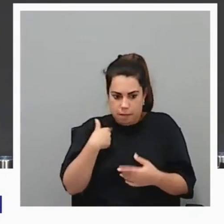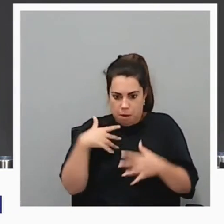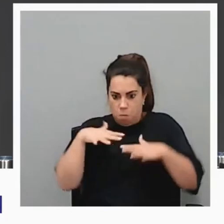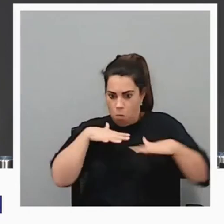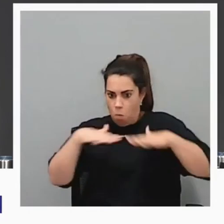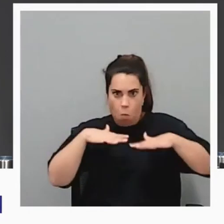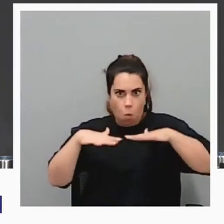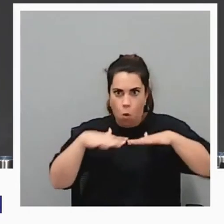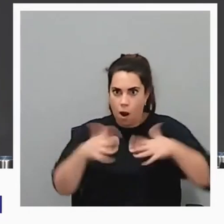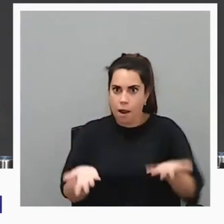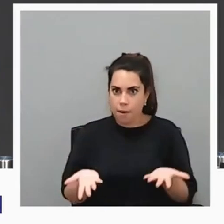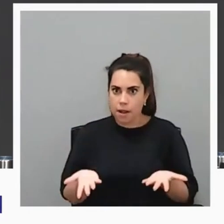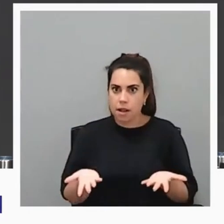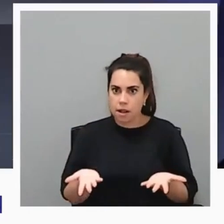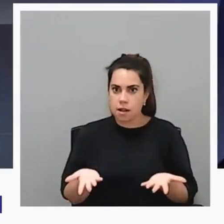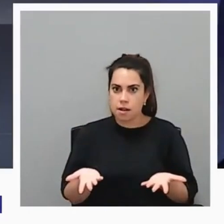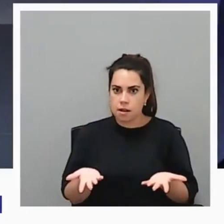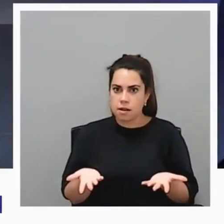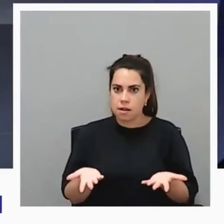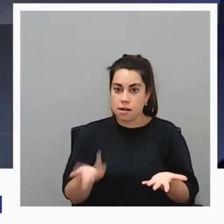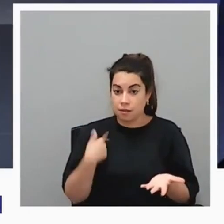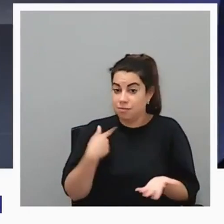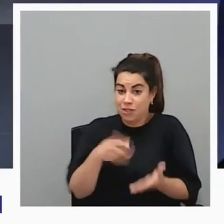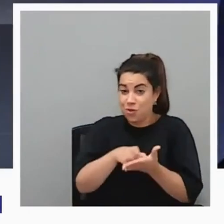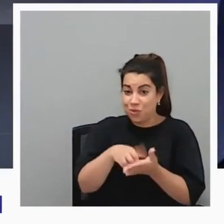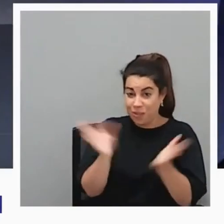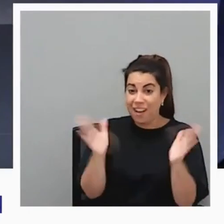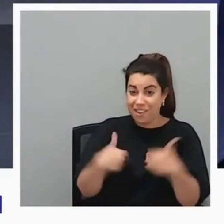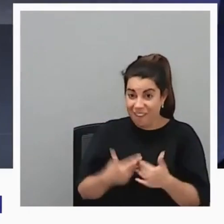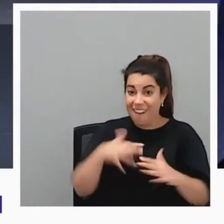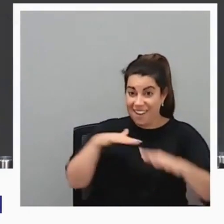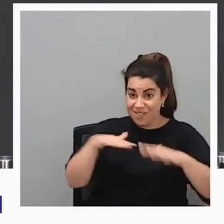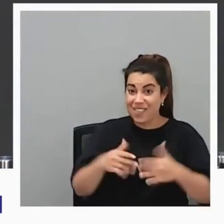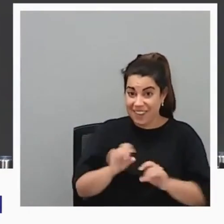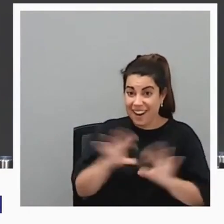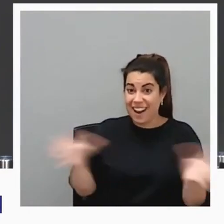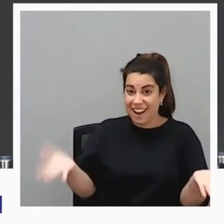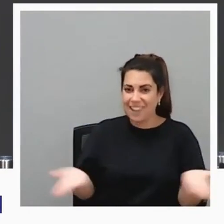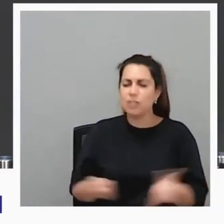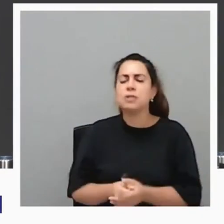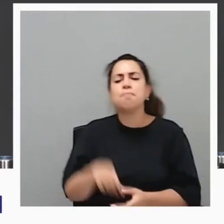Vale. Sin duda. Vale. Profesor, ¿cómo se crea un innovador?